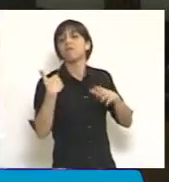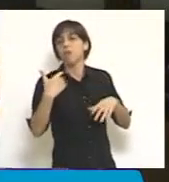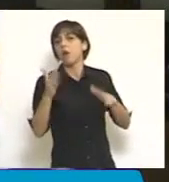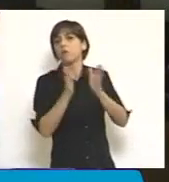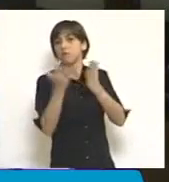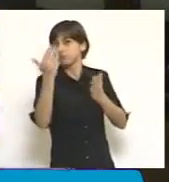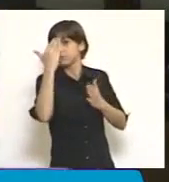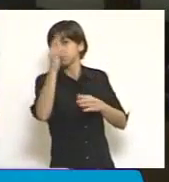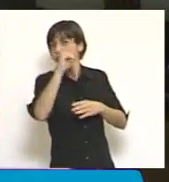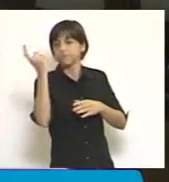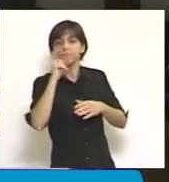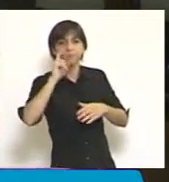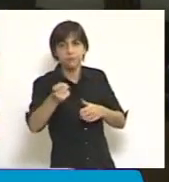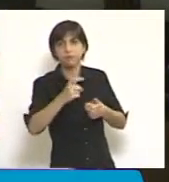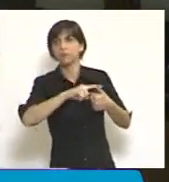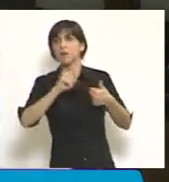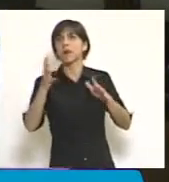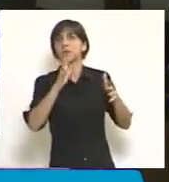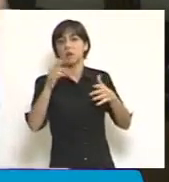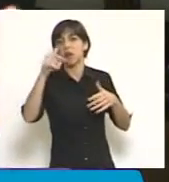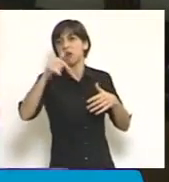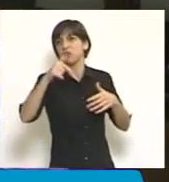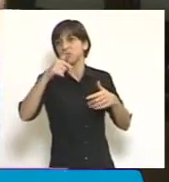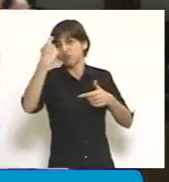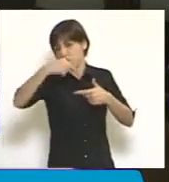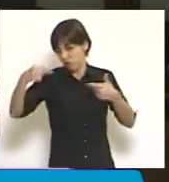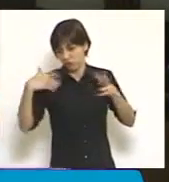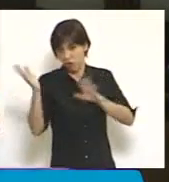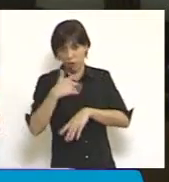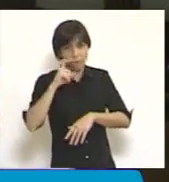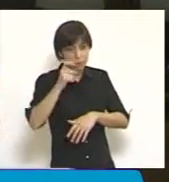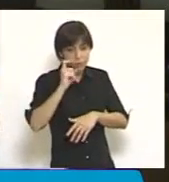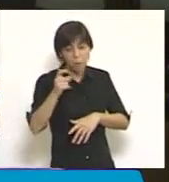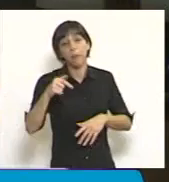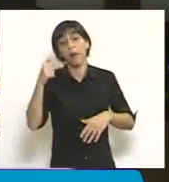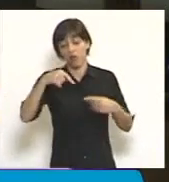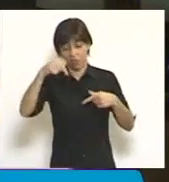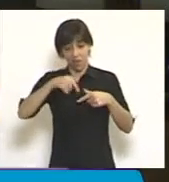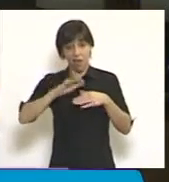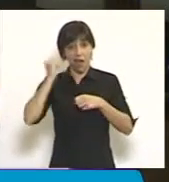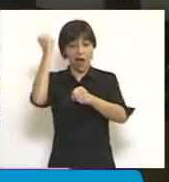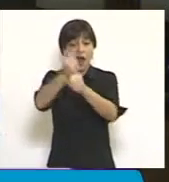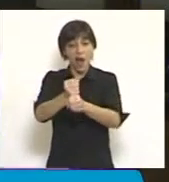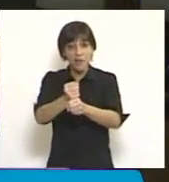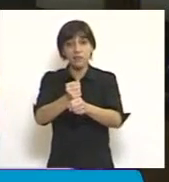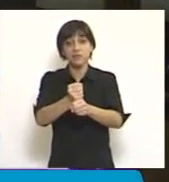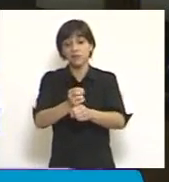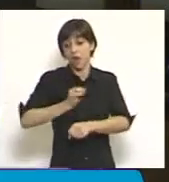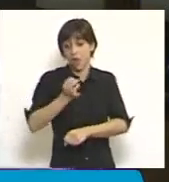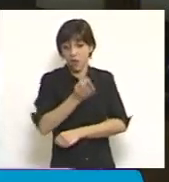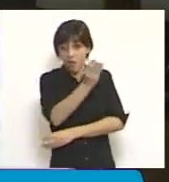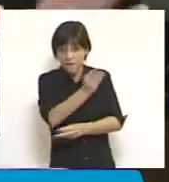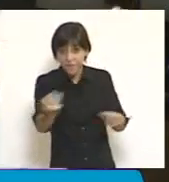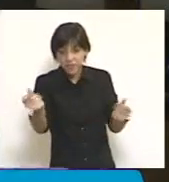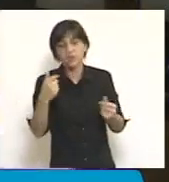ser suficiente para que lo desechemos. El propósito es que el Consejo de la Magistratura, usando de estas